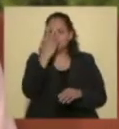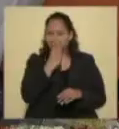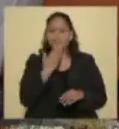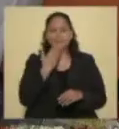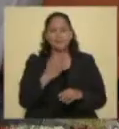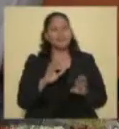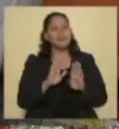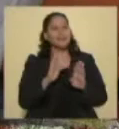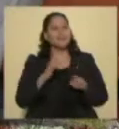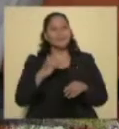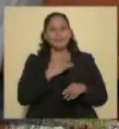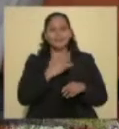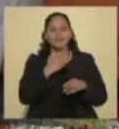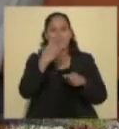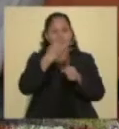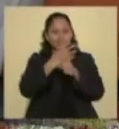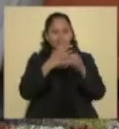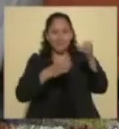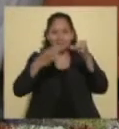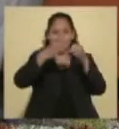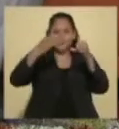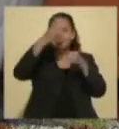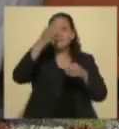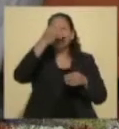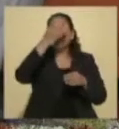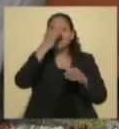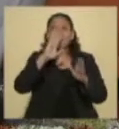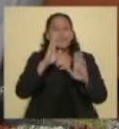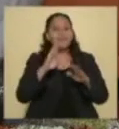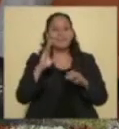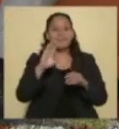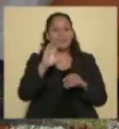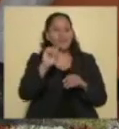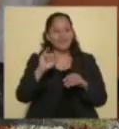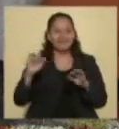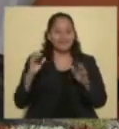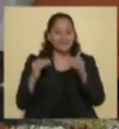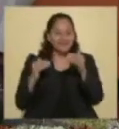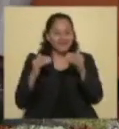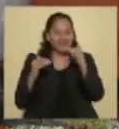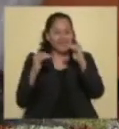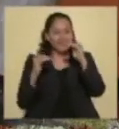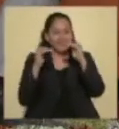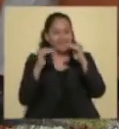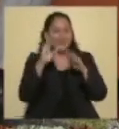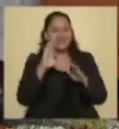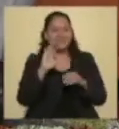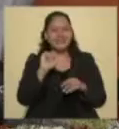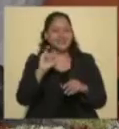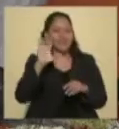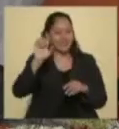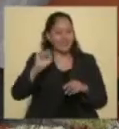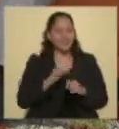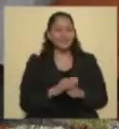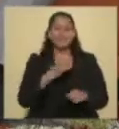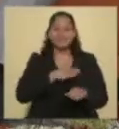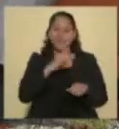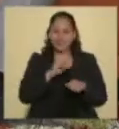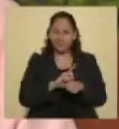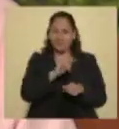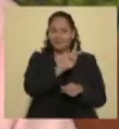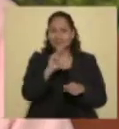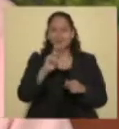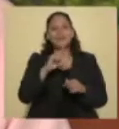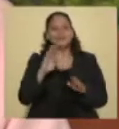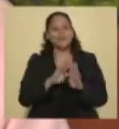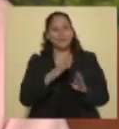Ya se siente el cuarto piso muy de cerca, man. Ya casi, casi, ya casi. Ya casi te alcanzo. Ya casi te alcanzo yo. Sí. Buenos días a todos y a todas.